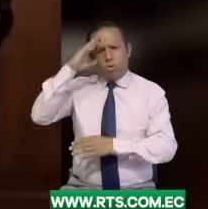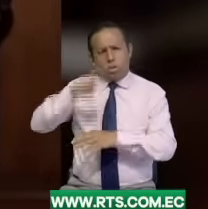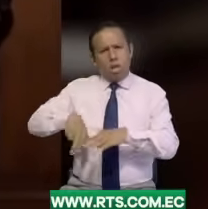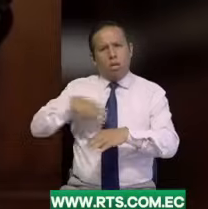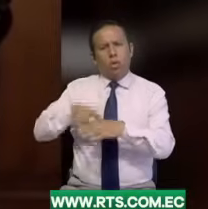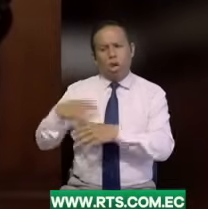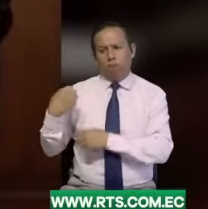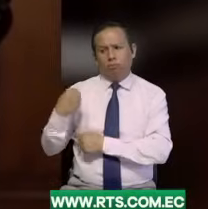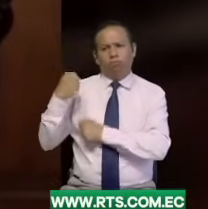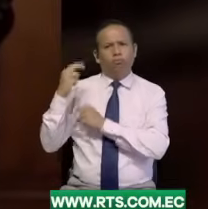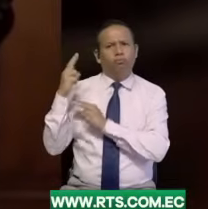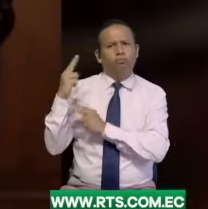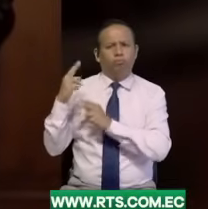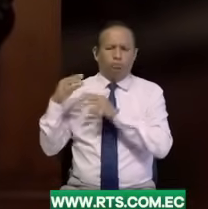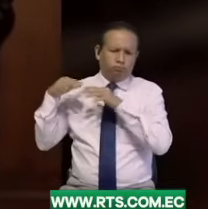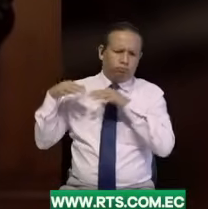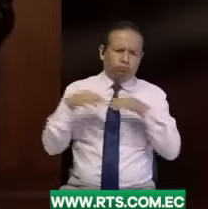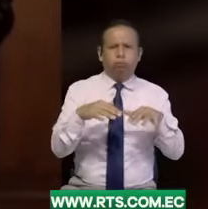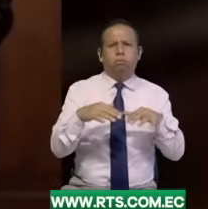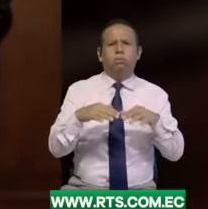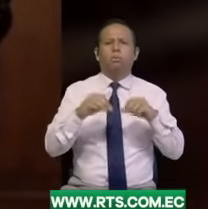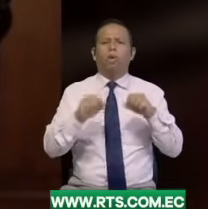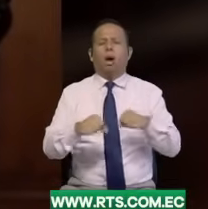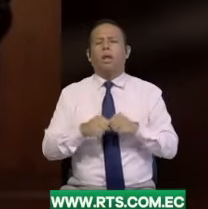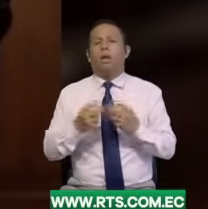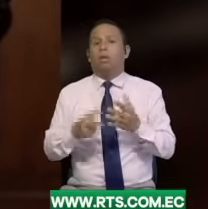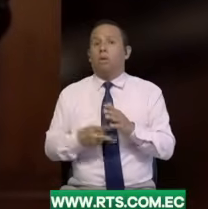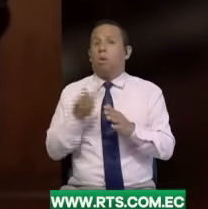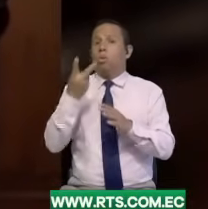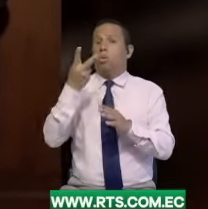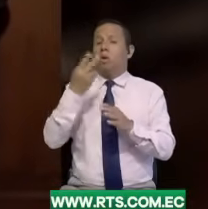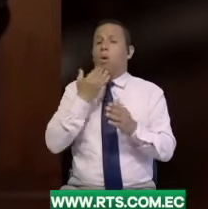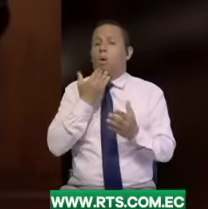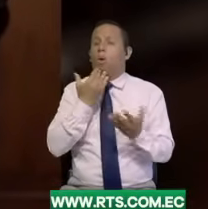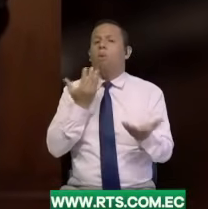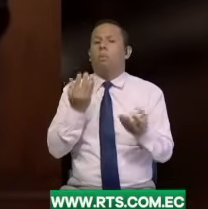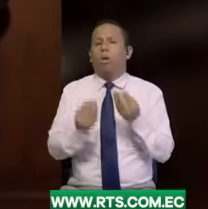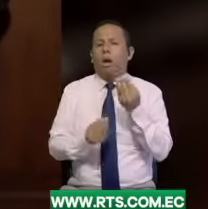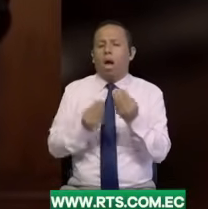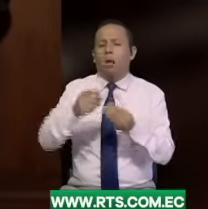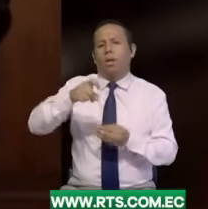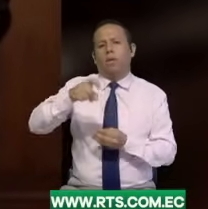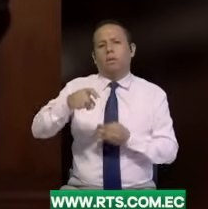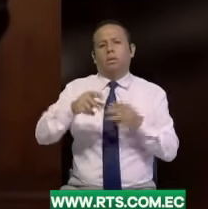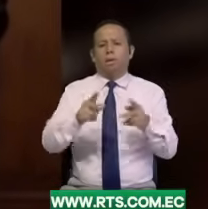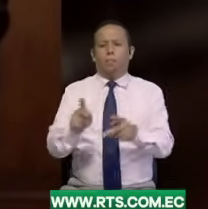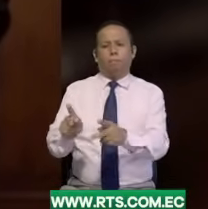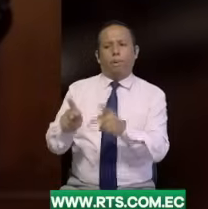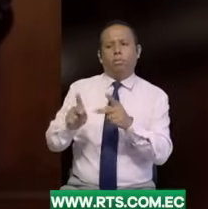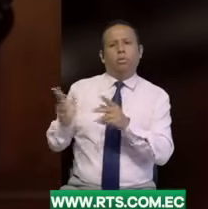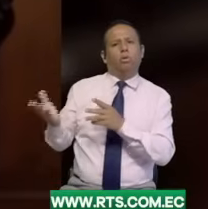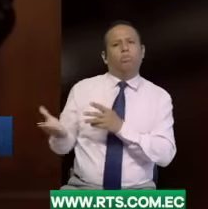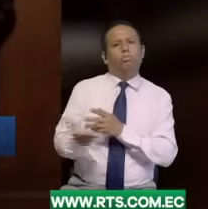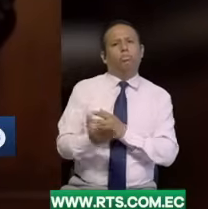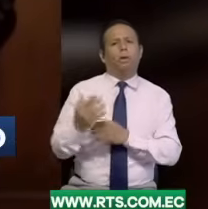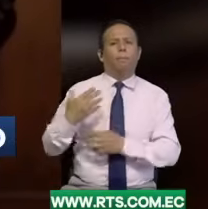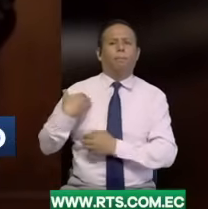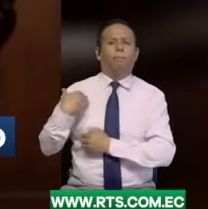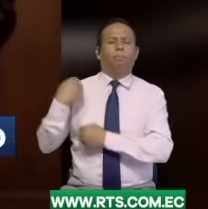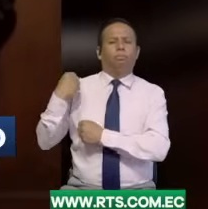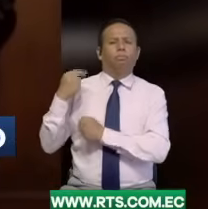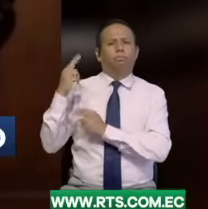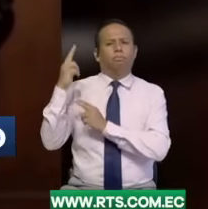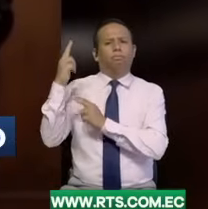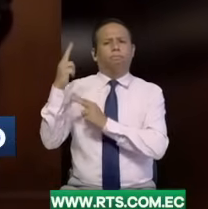acción. Para ganar en esta segunda etapa de la guerra, necesitamos que se permita actuar a los militares. Que los delincuentes